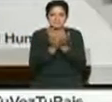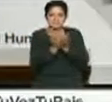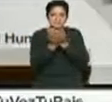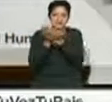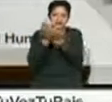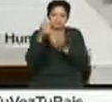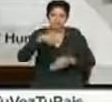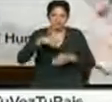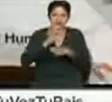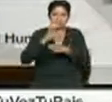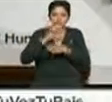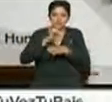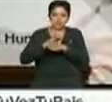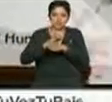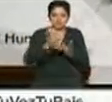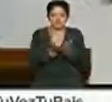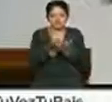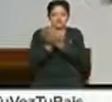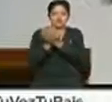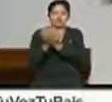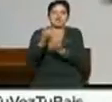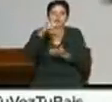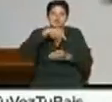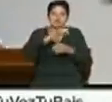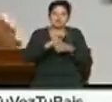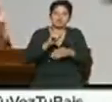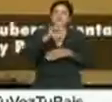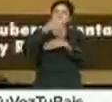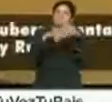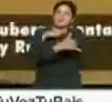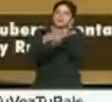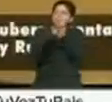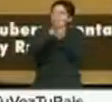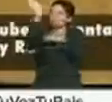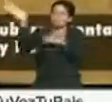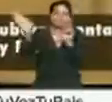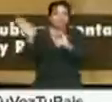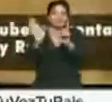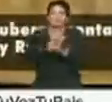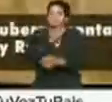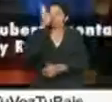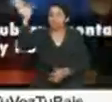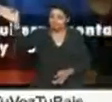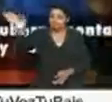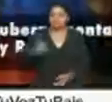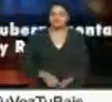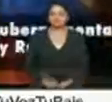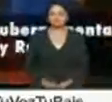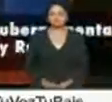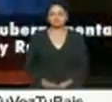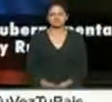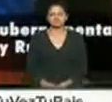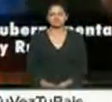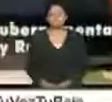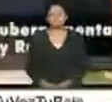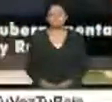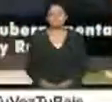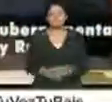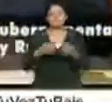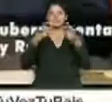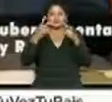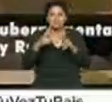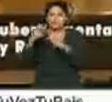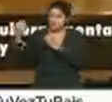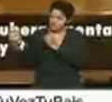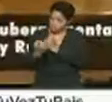directo de Ecuador a Rusia y no tener que hacer escala en terceros países. Los avances en materia de cooperación bilateral, las dos